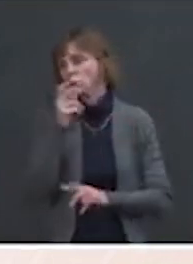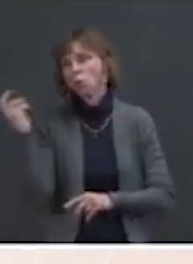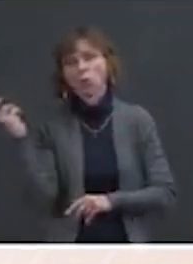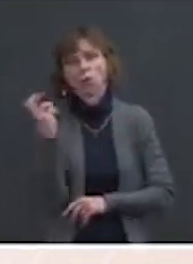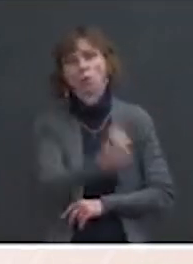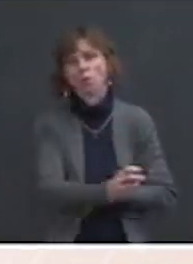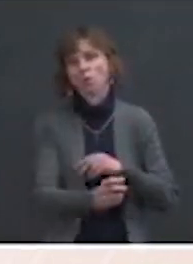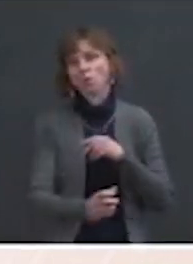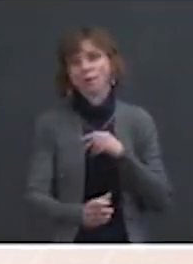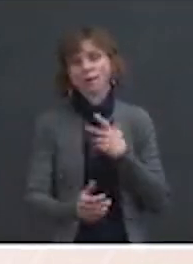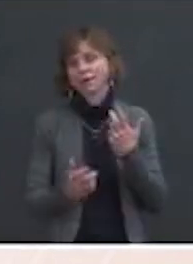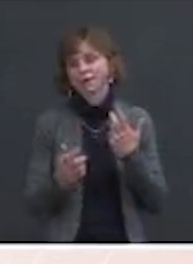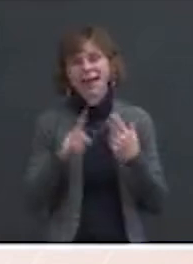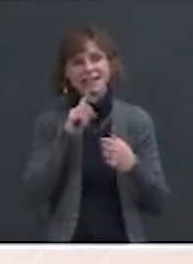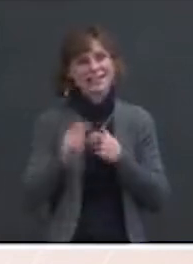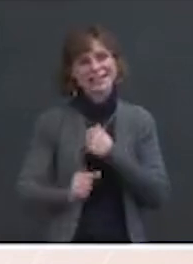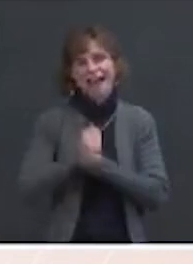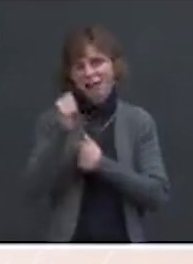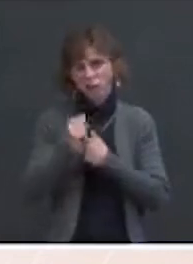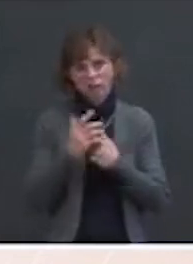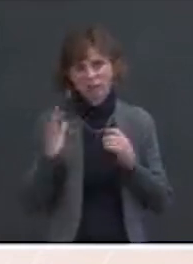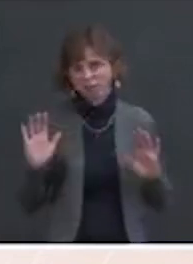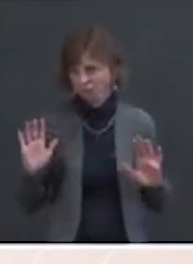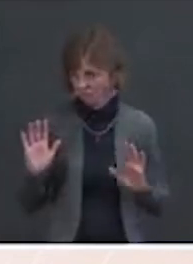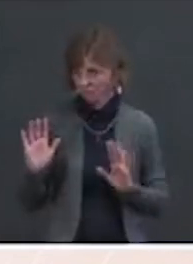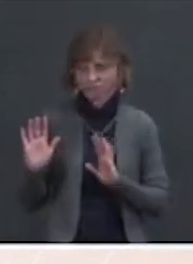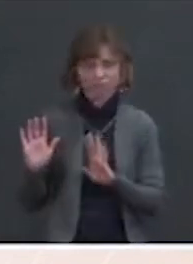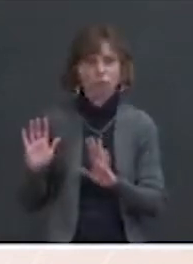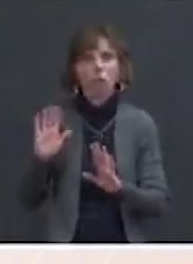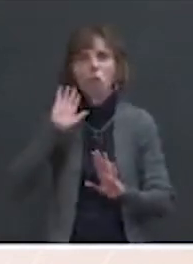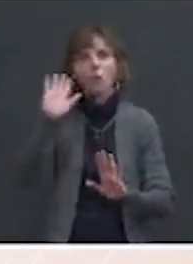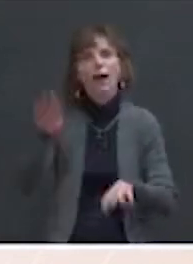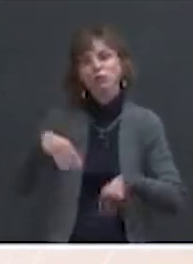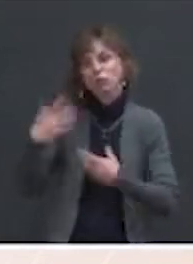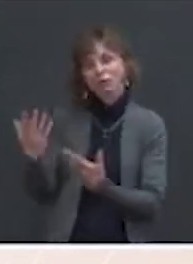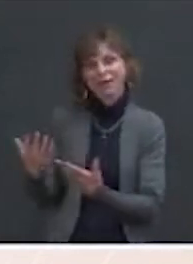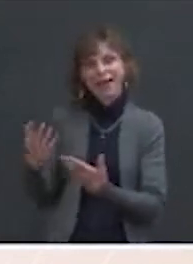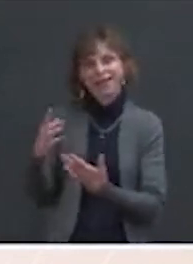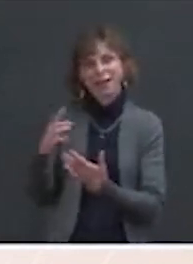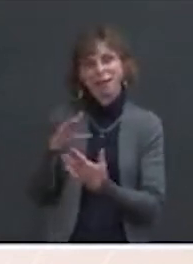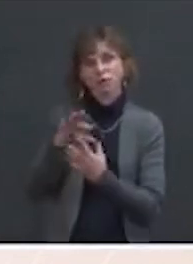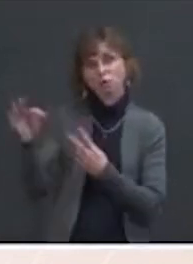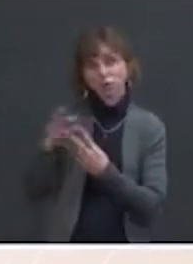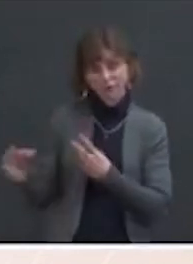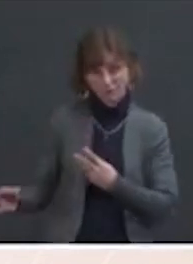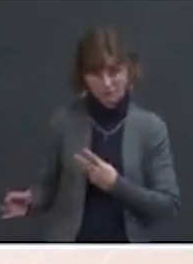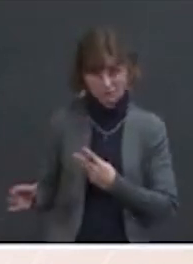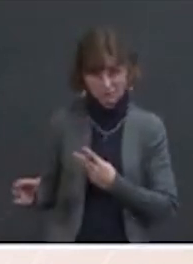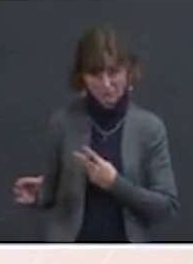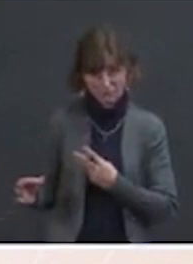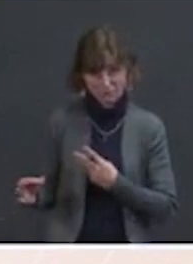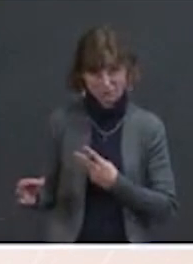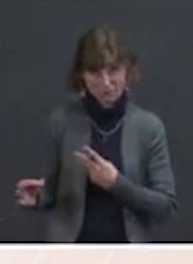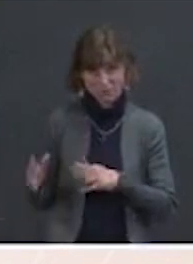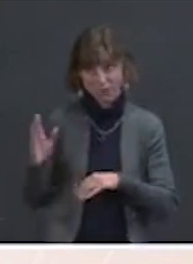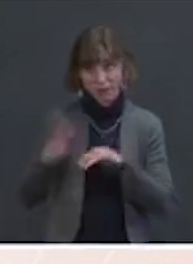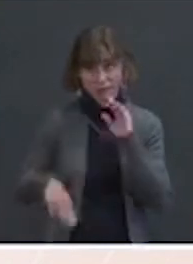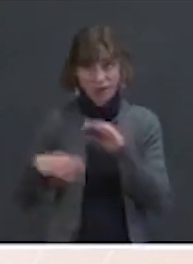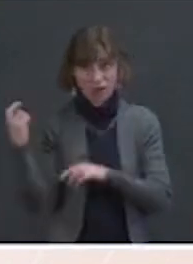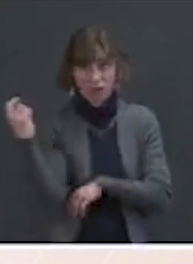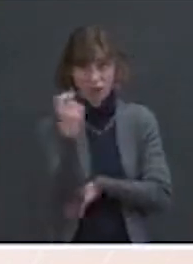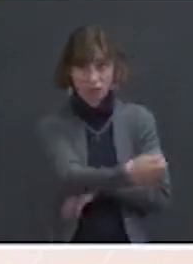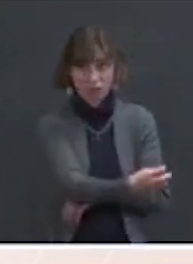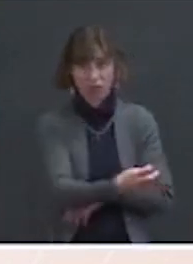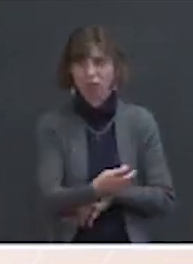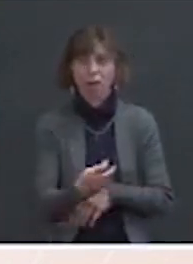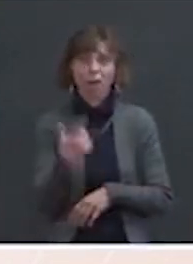first place, that we provide them with alternatives to making that journey because it's not